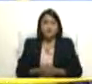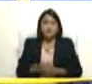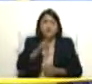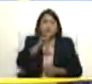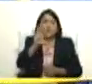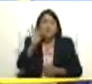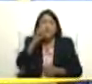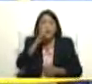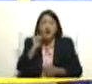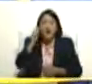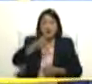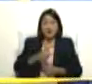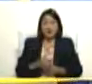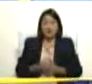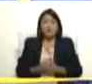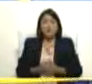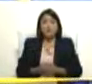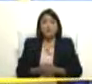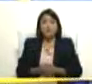150 años, señores oficiales,